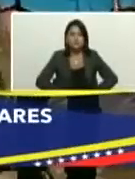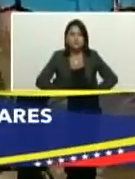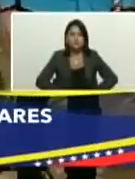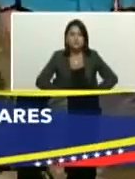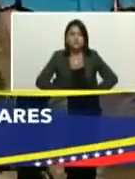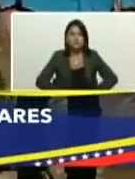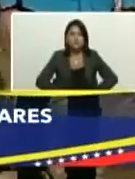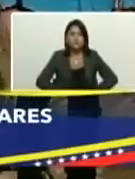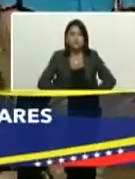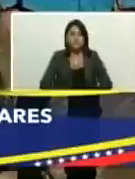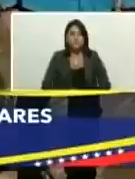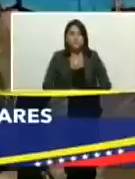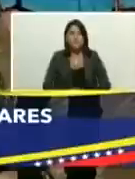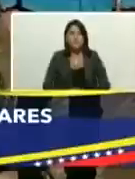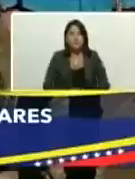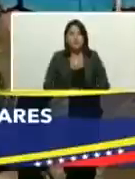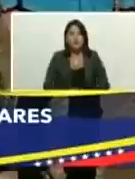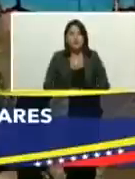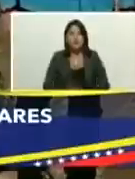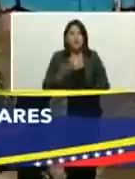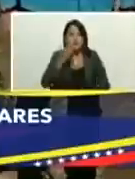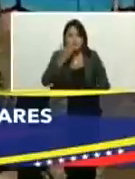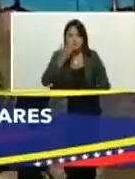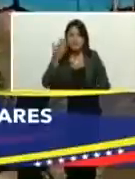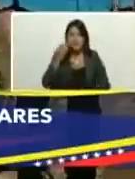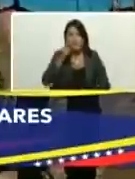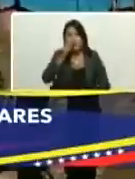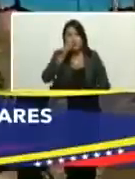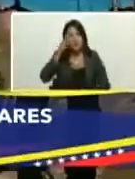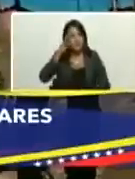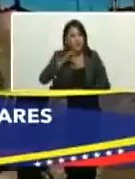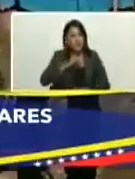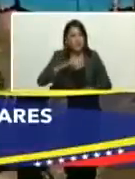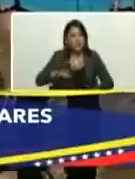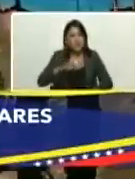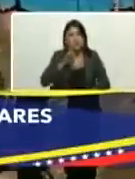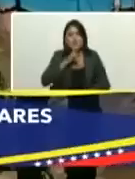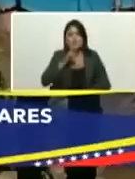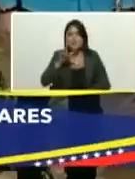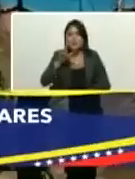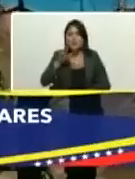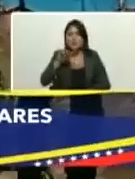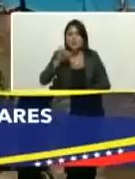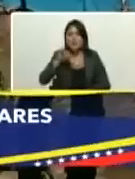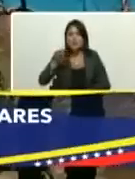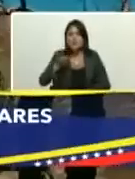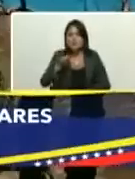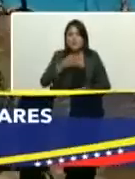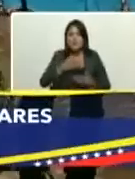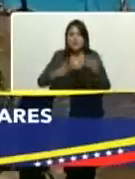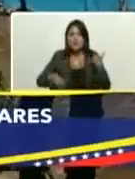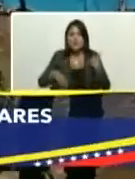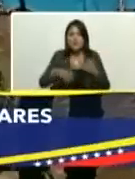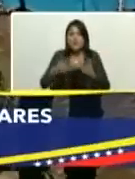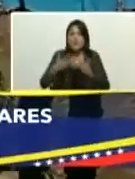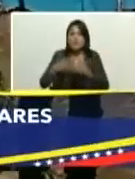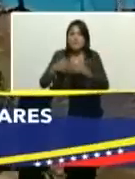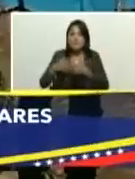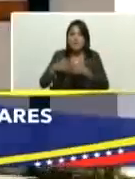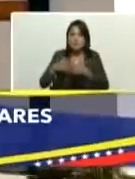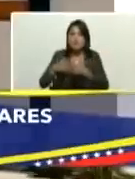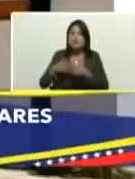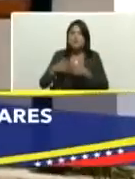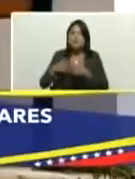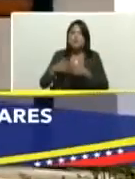Hugo Chávez. El compañero coronel Luis Rosales, presidente de la empresa productiva 27 de